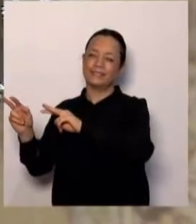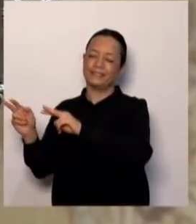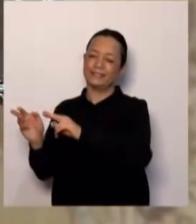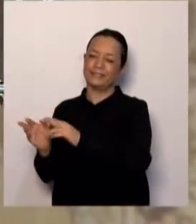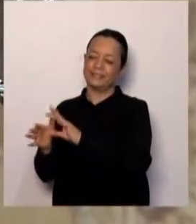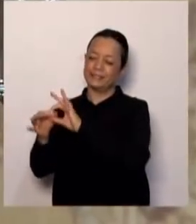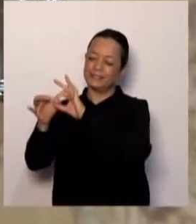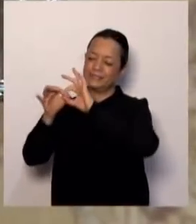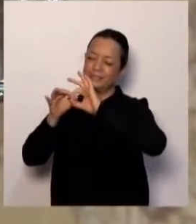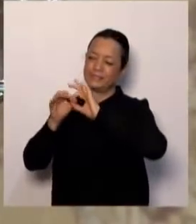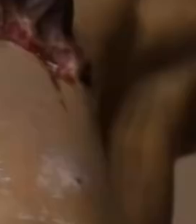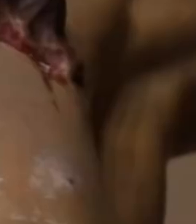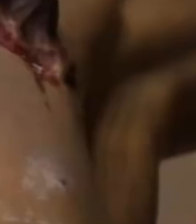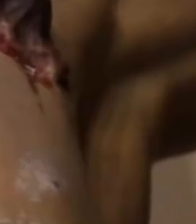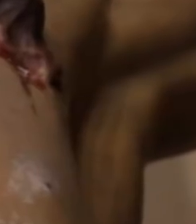mar.